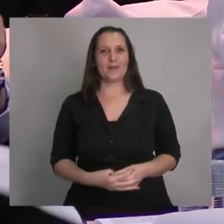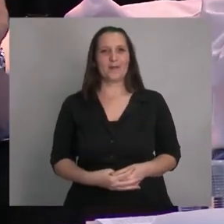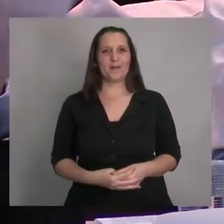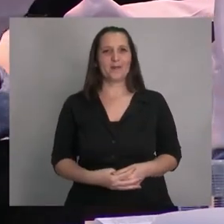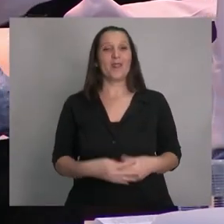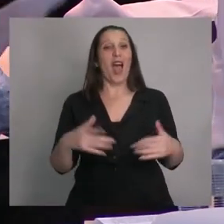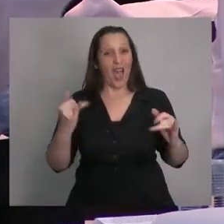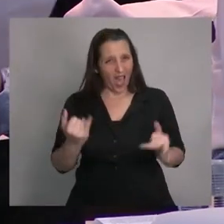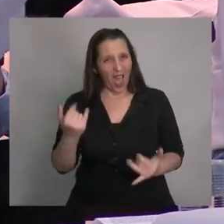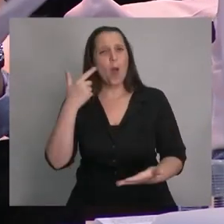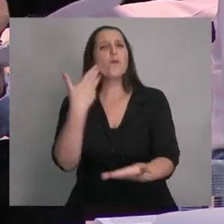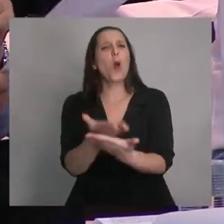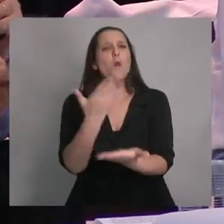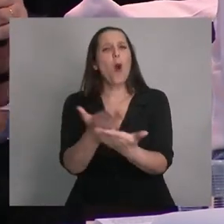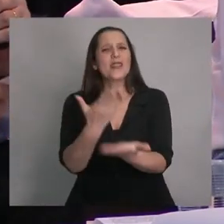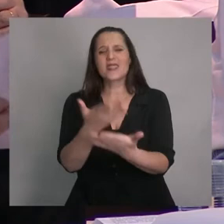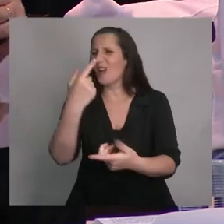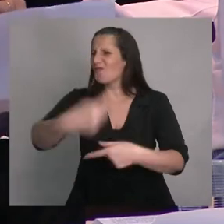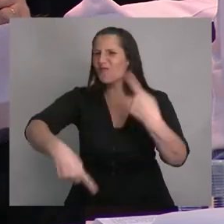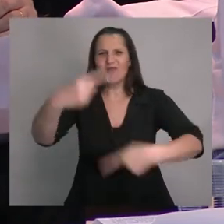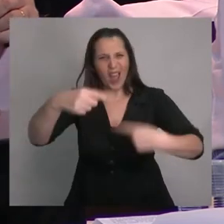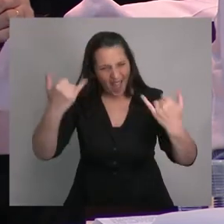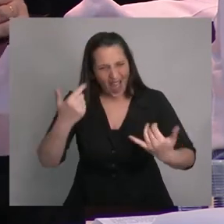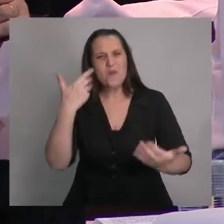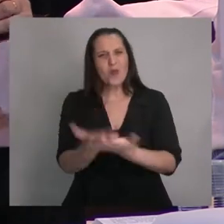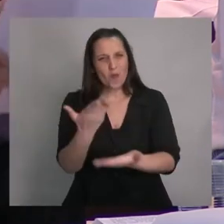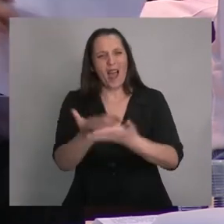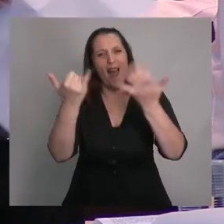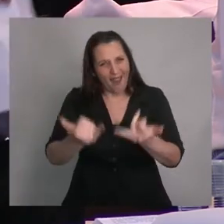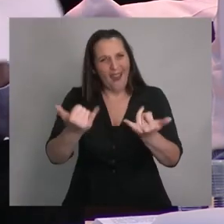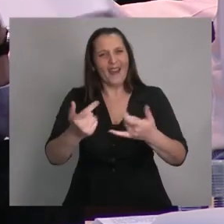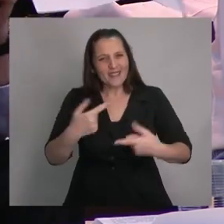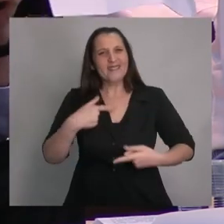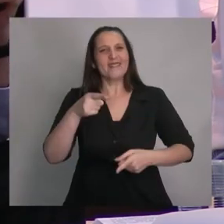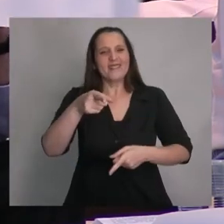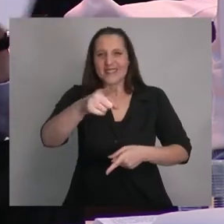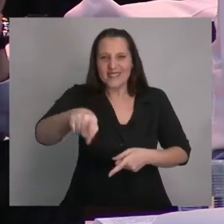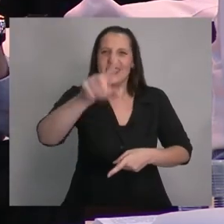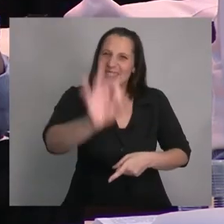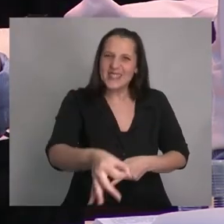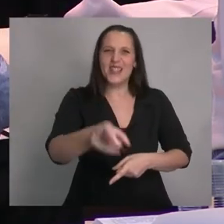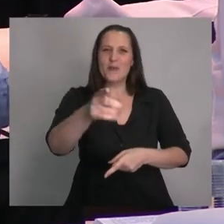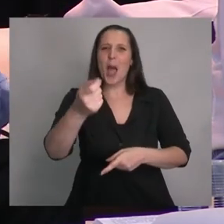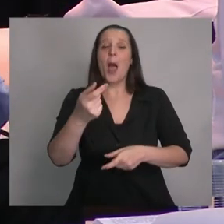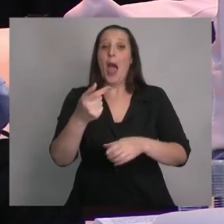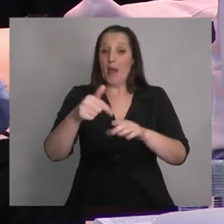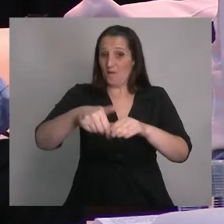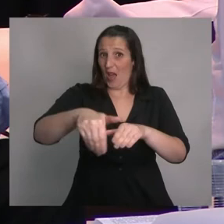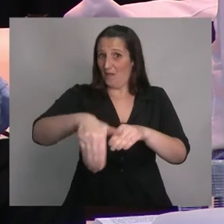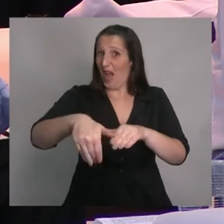hay propuestas hay propuestas y quiero traer a ustedes porque dentro de poco vamos a tener el